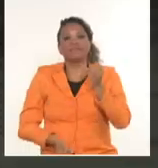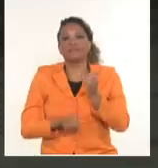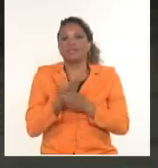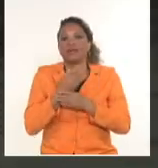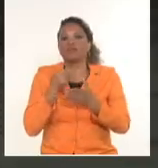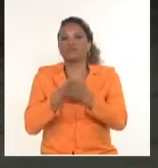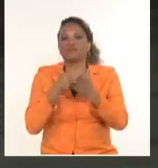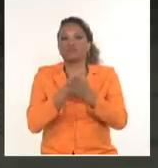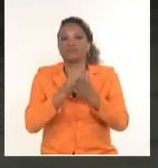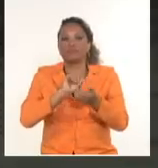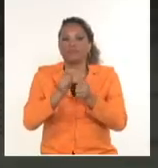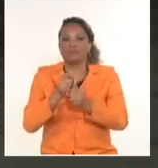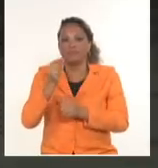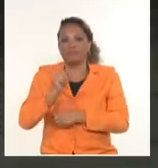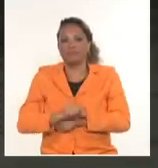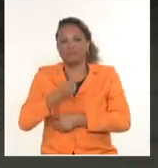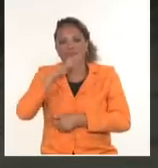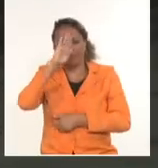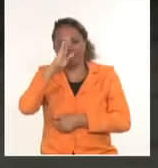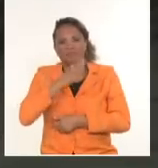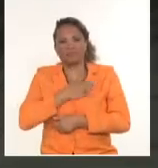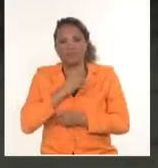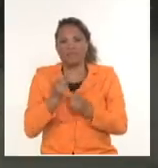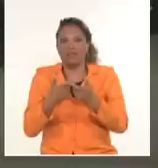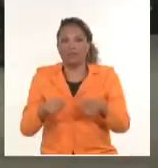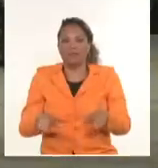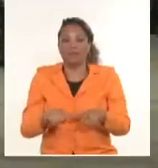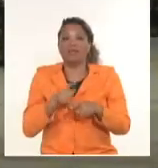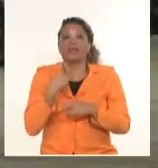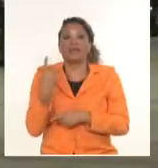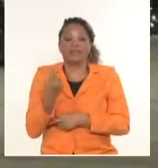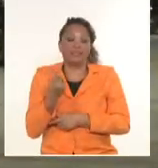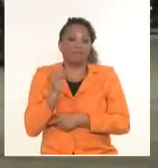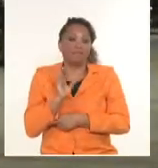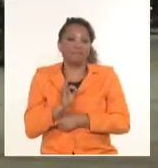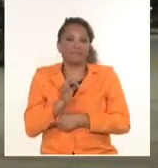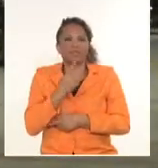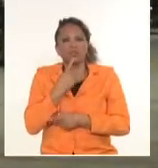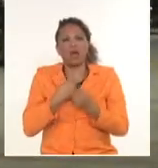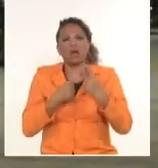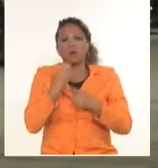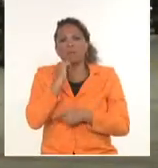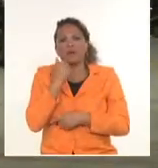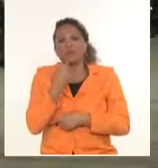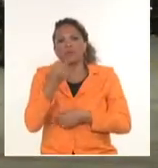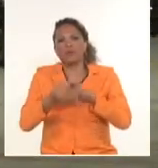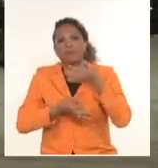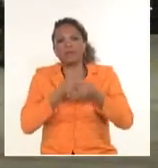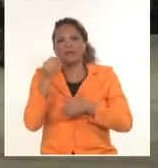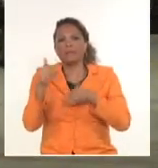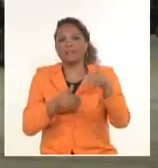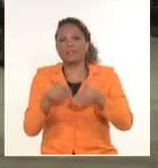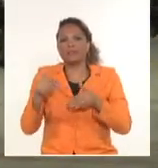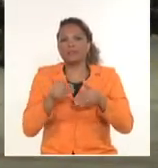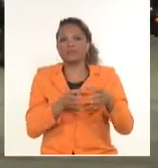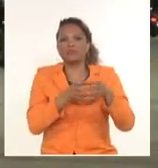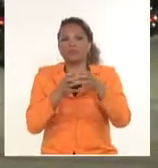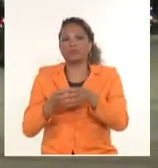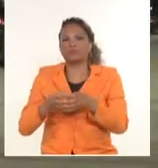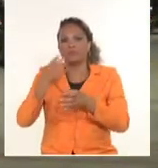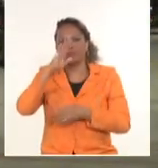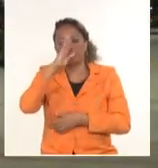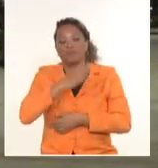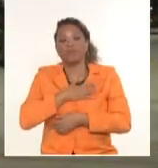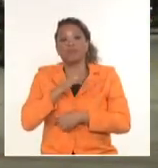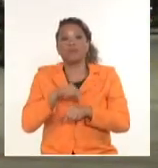impulsor de las glorias del deporte cubano. ¿Qué más nos puedes argumentar de la participación de la delegación cubana en una justa